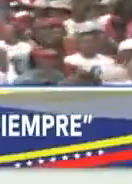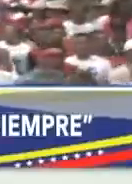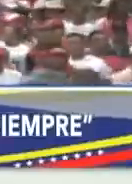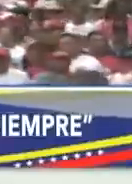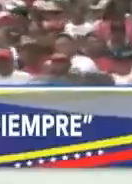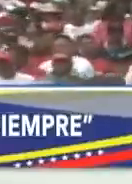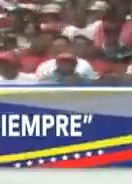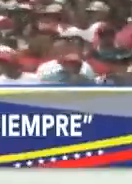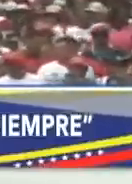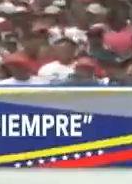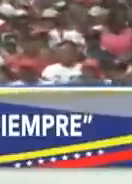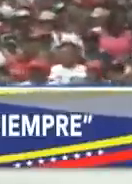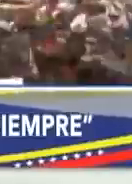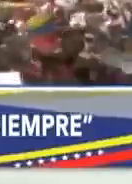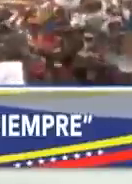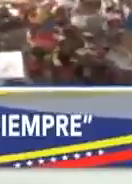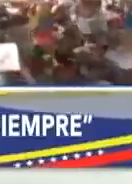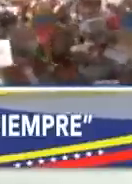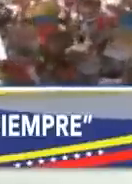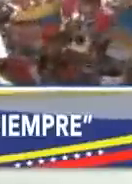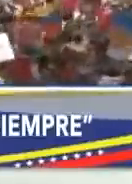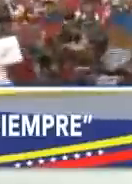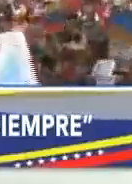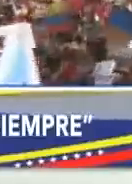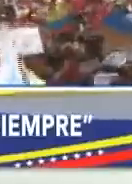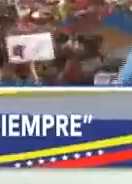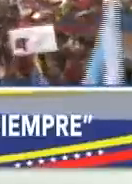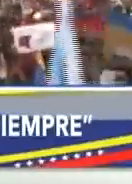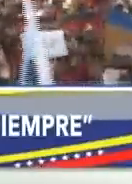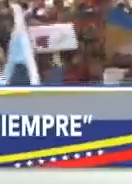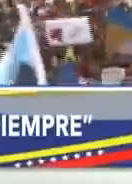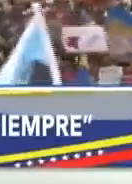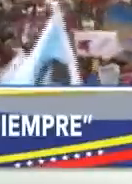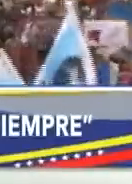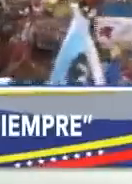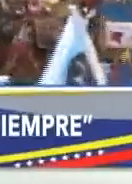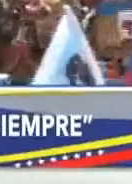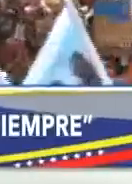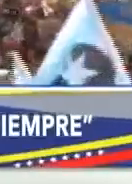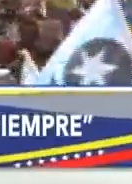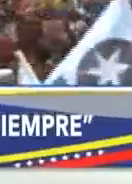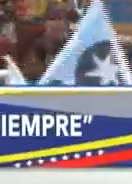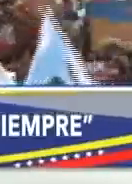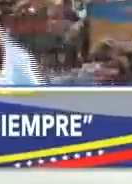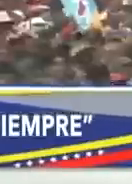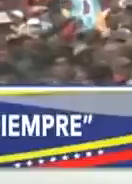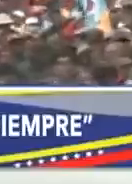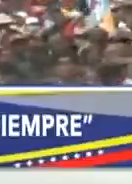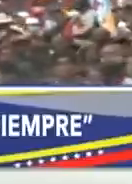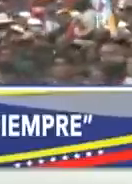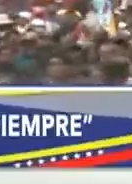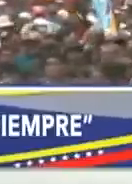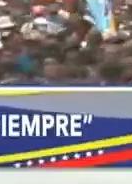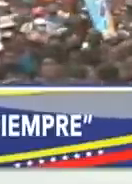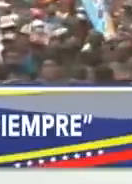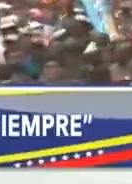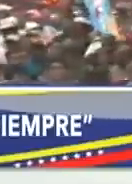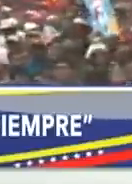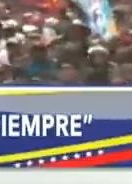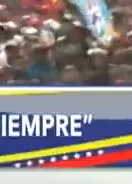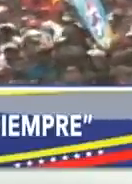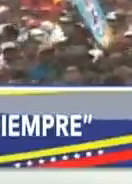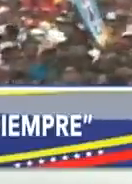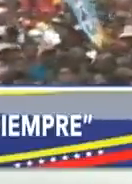esa juventud se une a la generación de oro, que son ustedes,